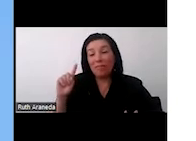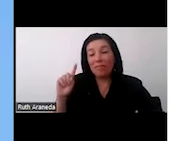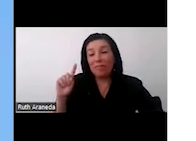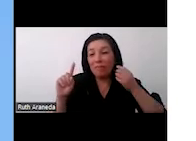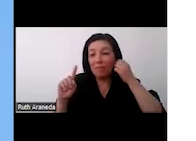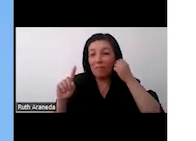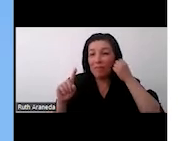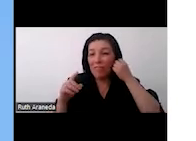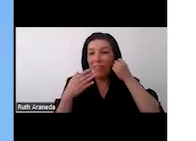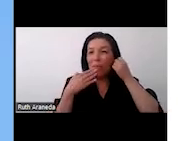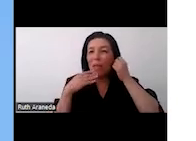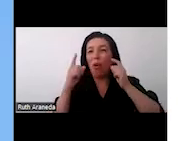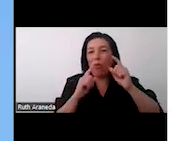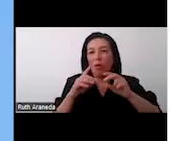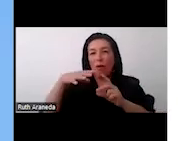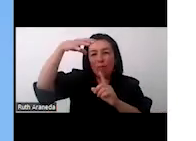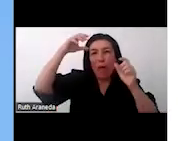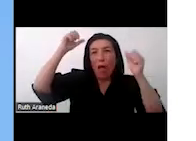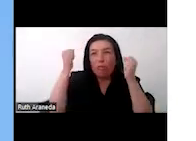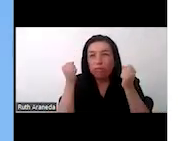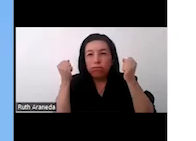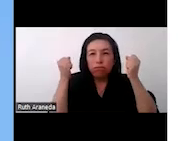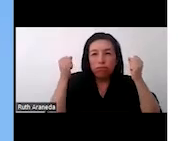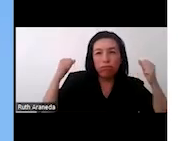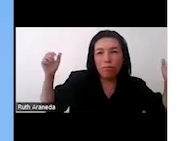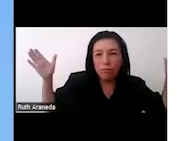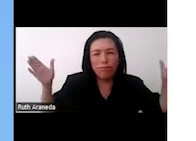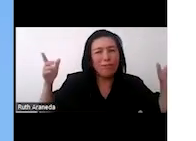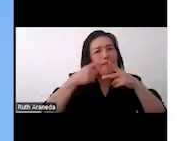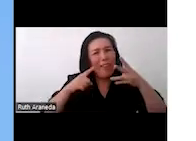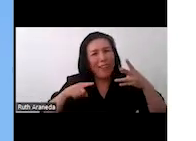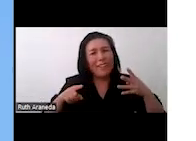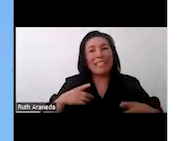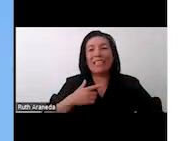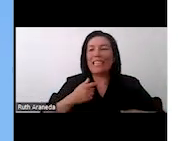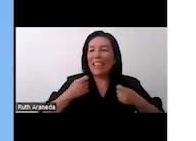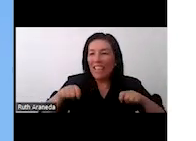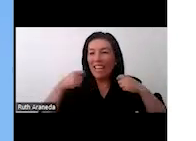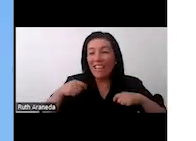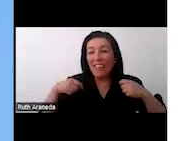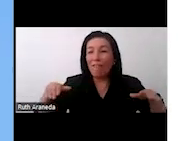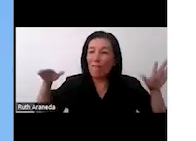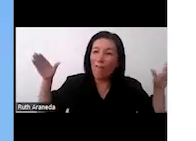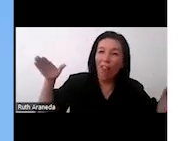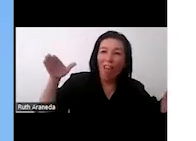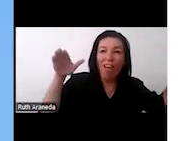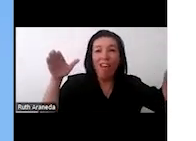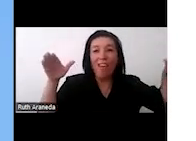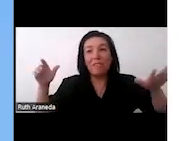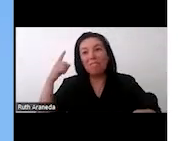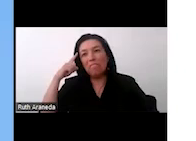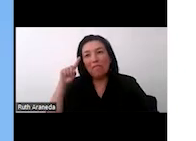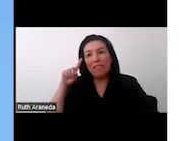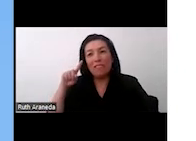de los parapentes, de un montón de formas que tenemos de estar en el aire, en los cielos. Sin embargo, nunca